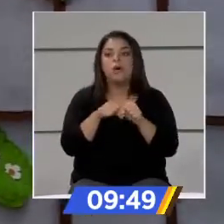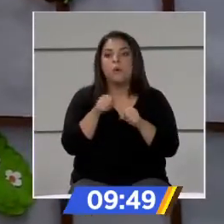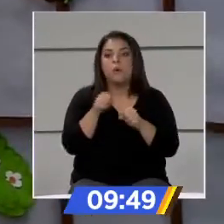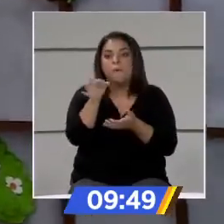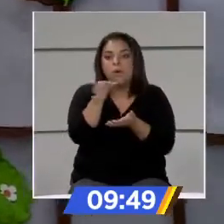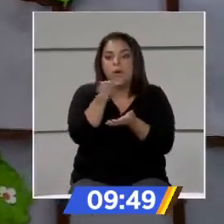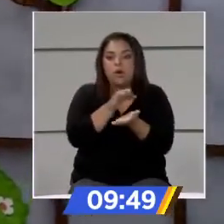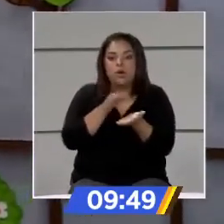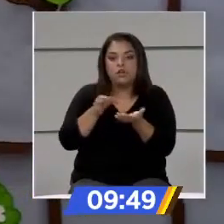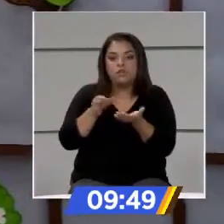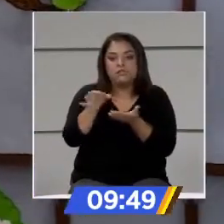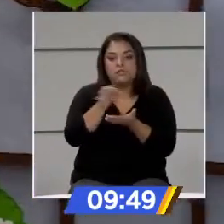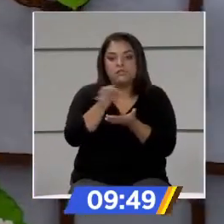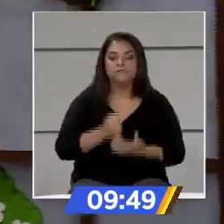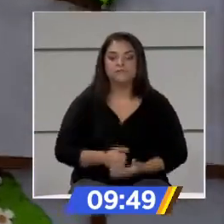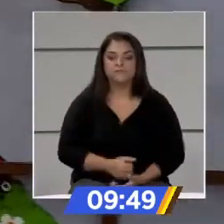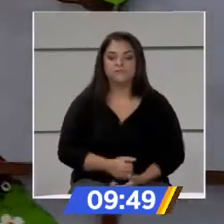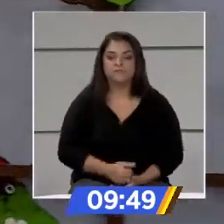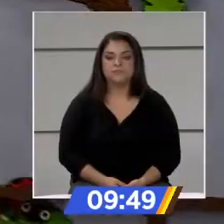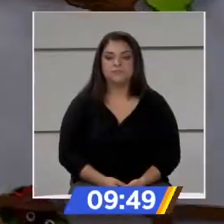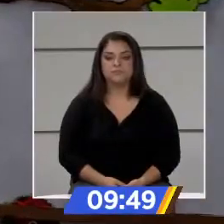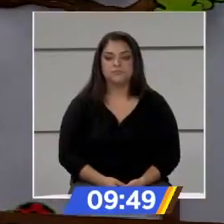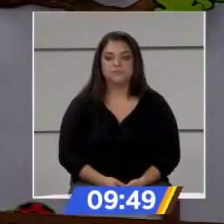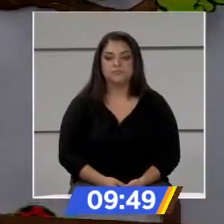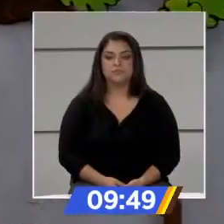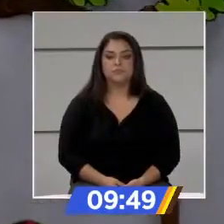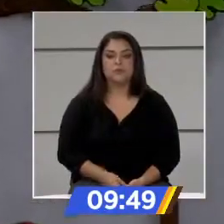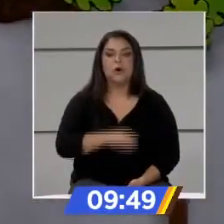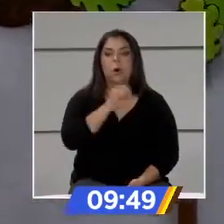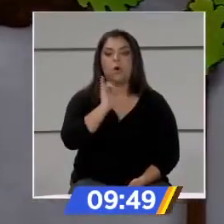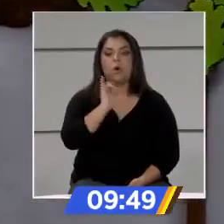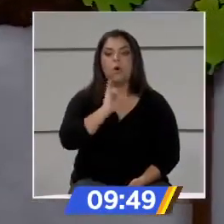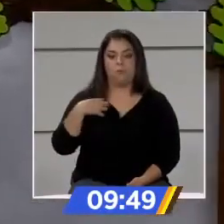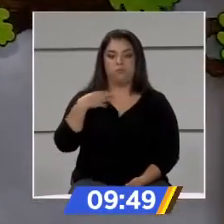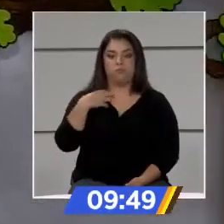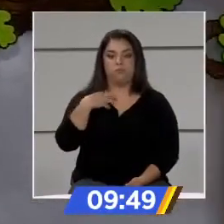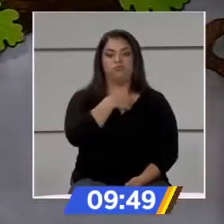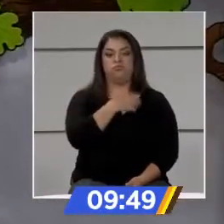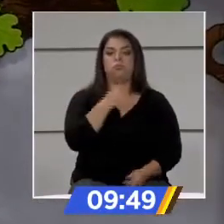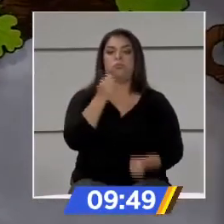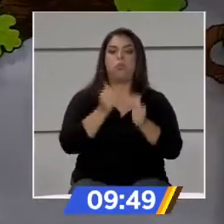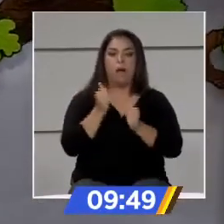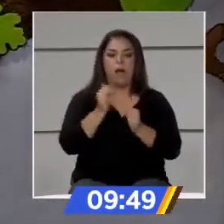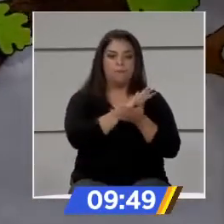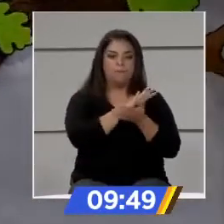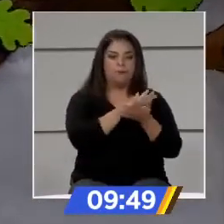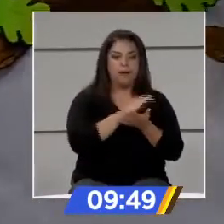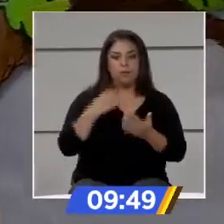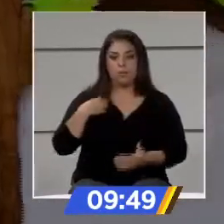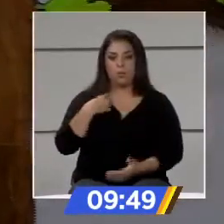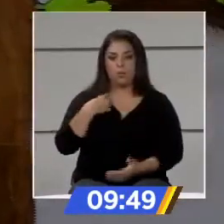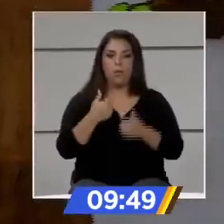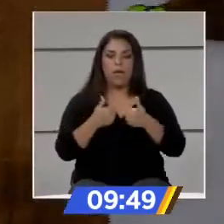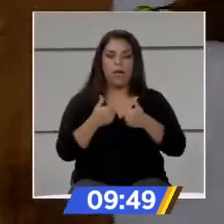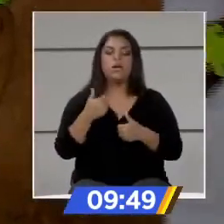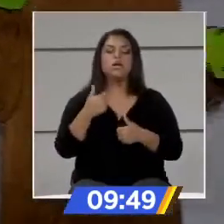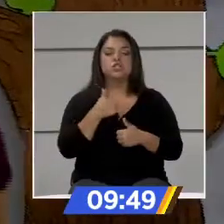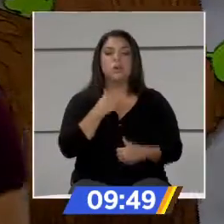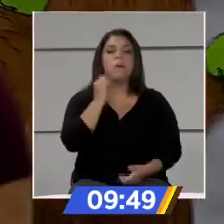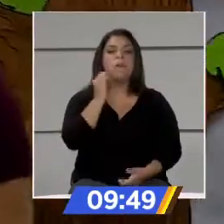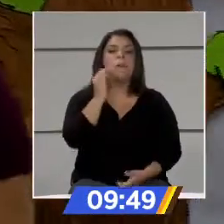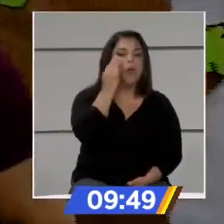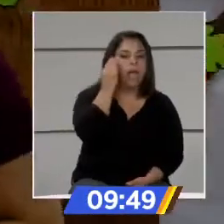para reutilizarlos en otra cosa, o de los pompones que tiene Sergio. ¿Cuál quiere usted? Este morado. Ah, bueno, entonces yo el